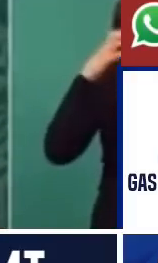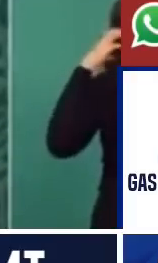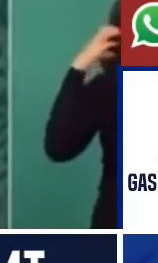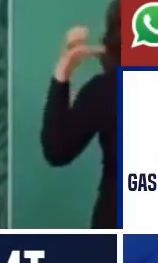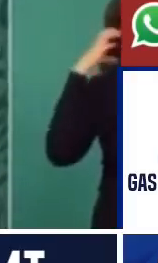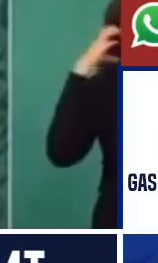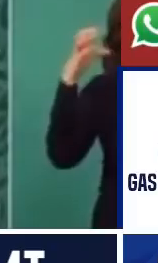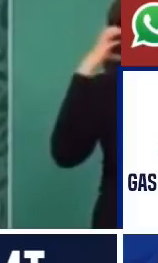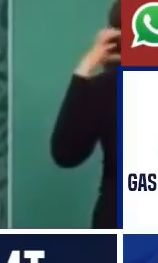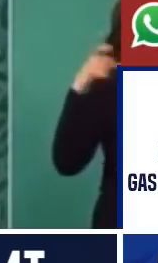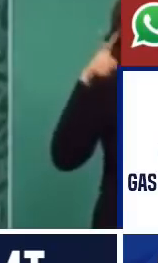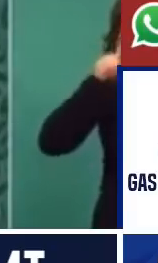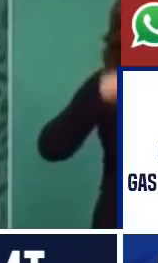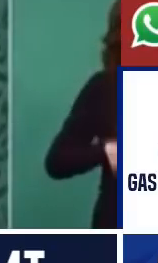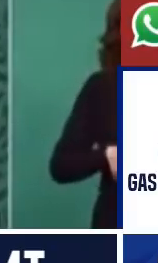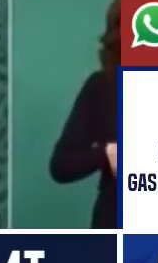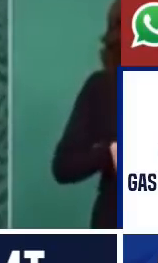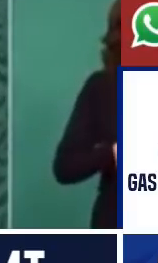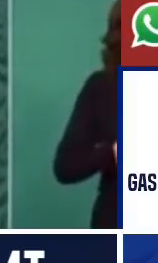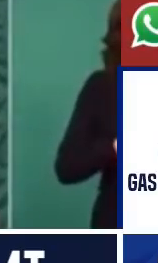telefónica,